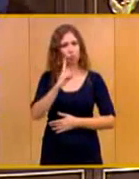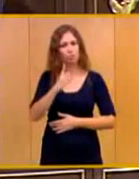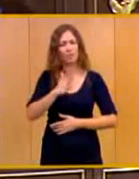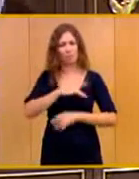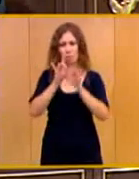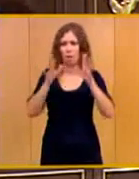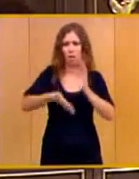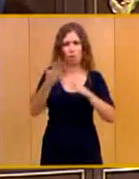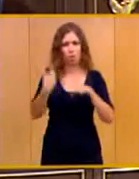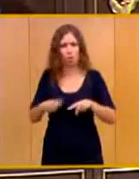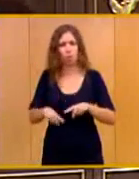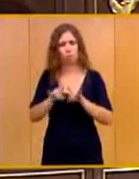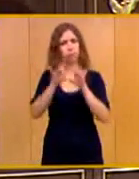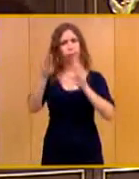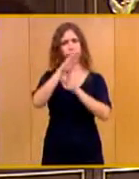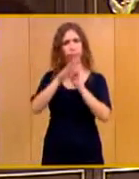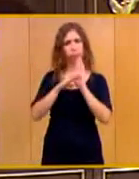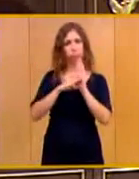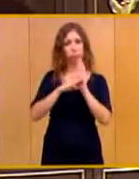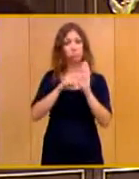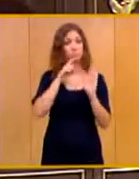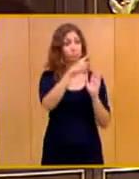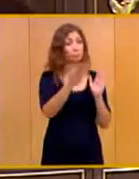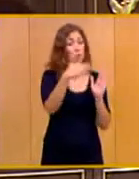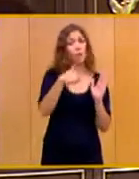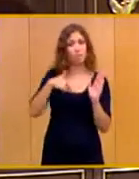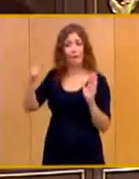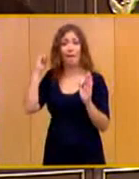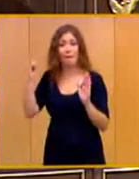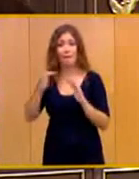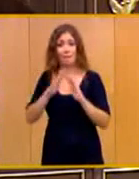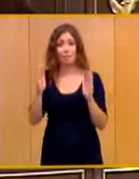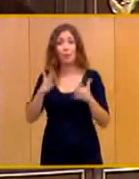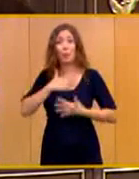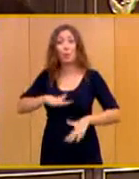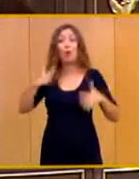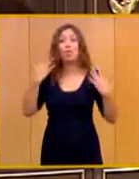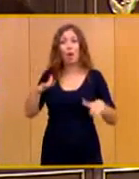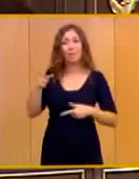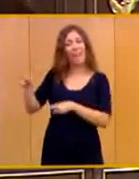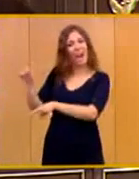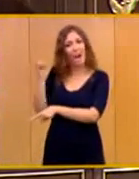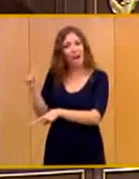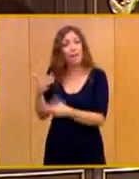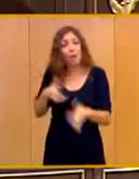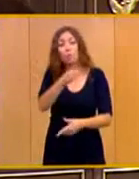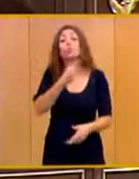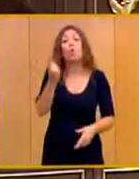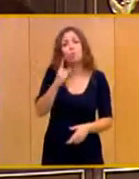sólidos. Esa alternativa existe, por fortuna, y está ahí mal que les pese.